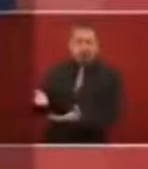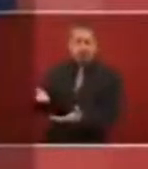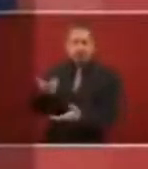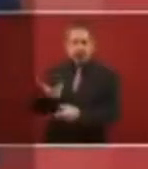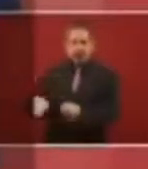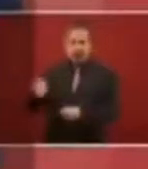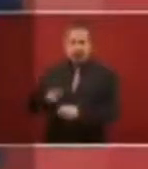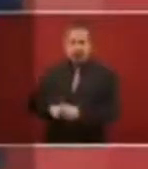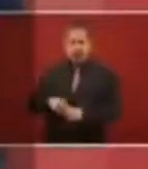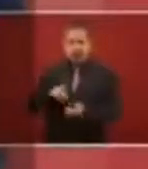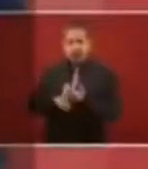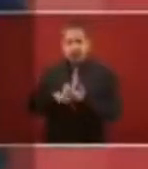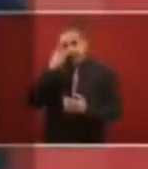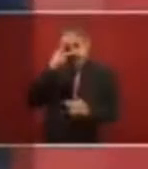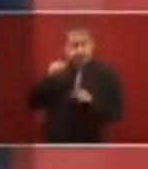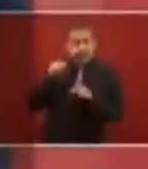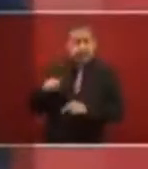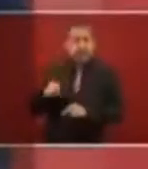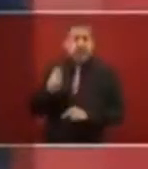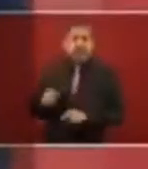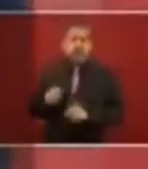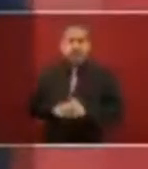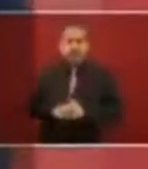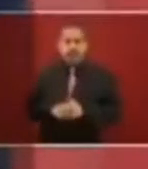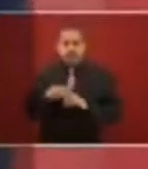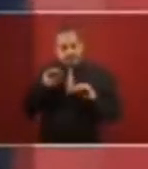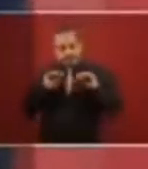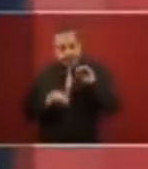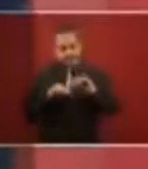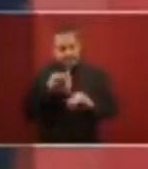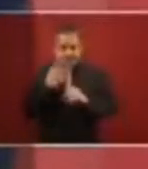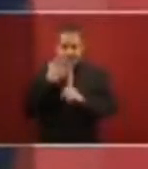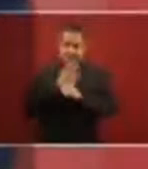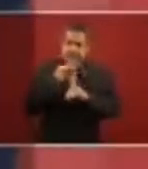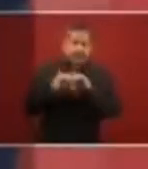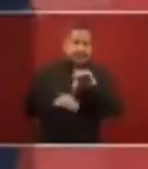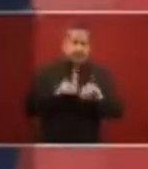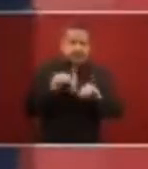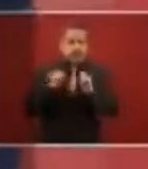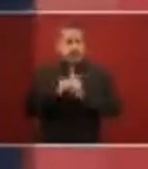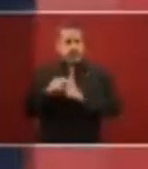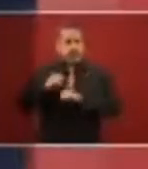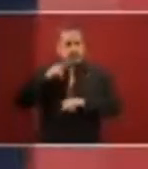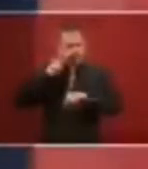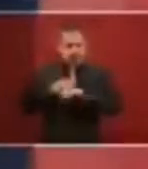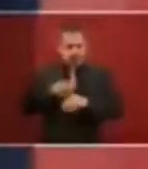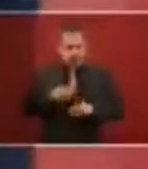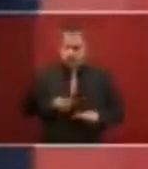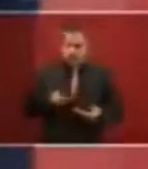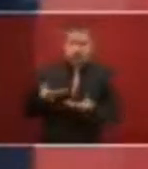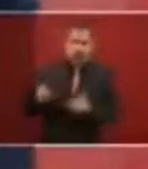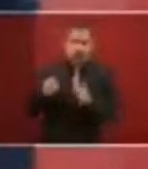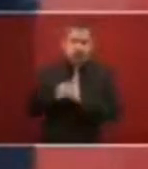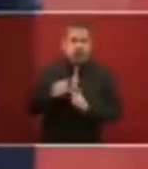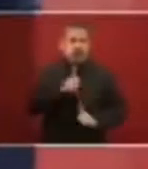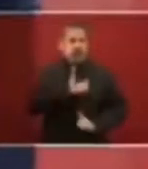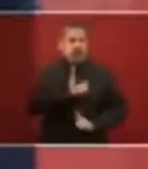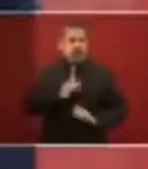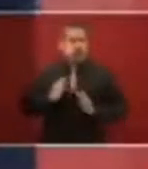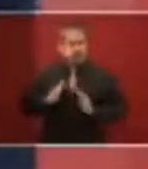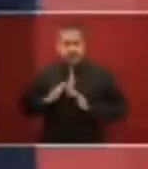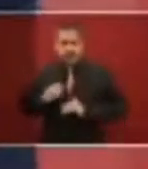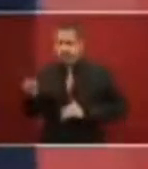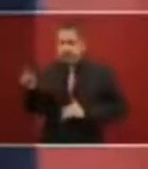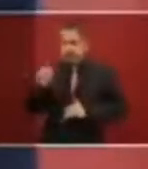sea equipado operado por el ejército